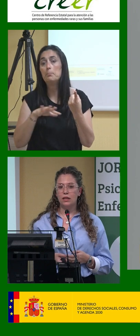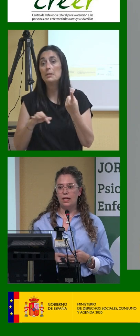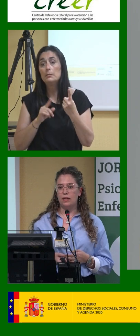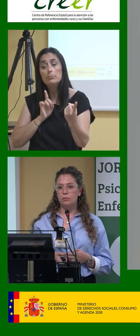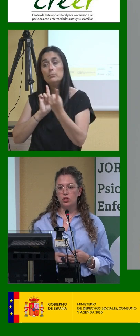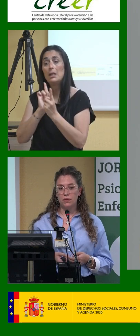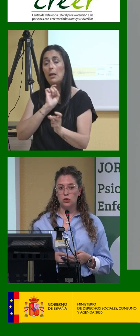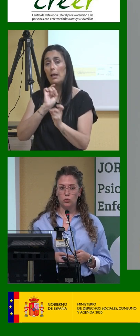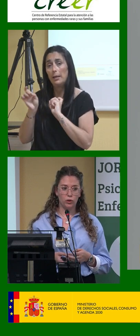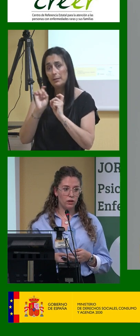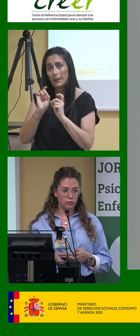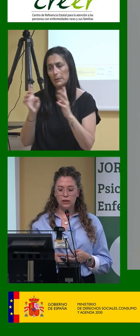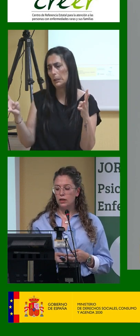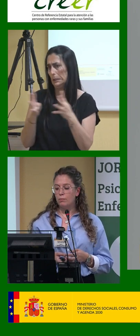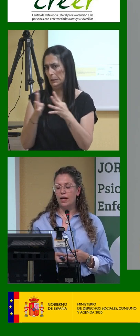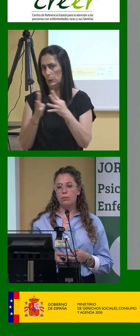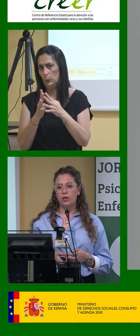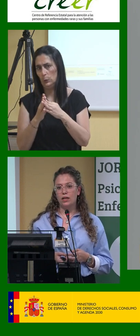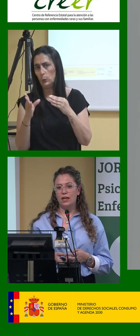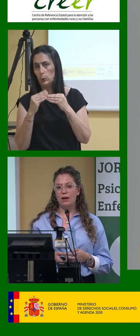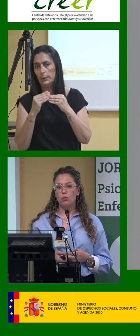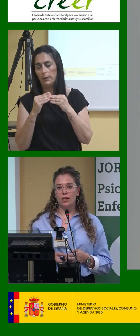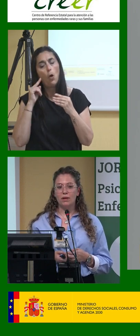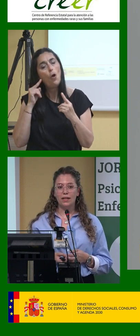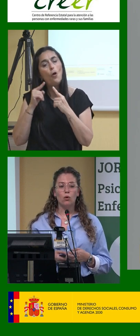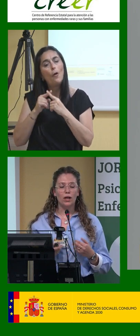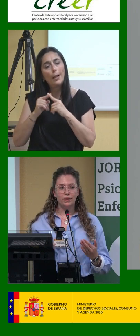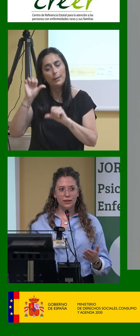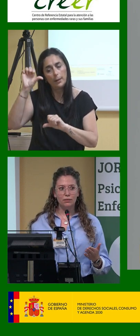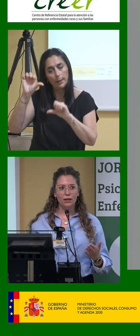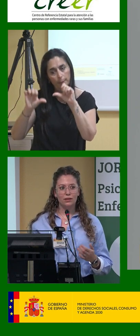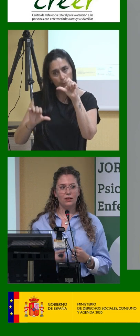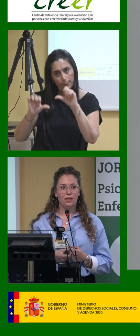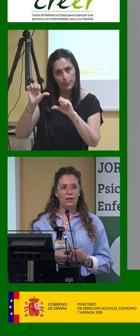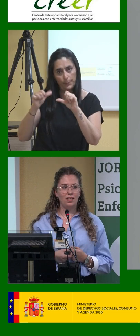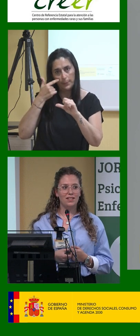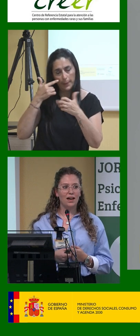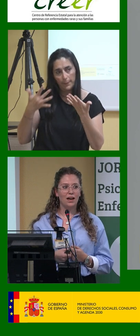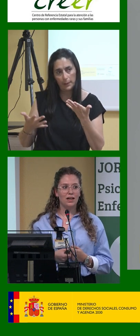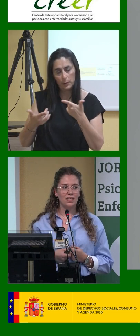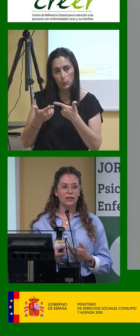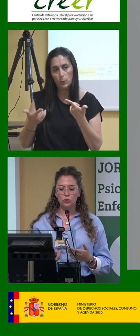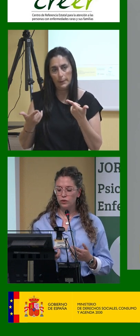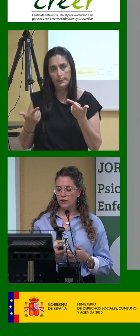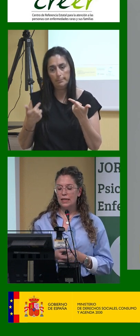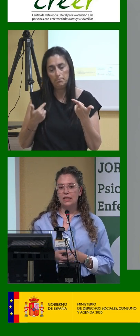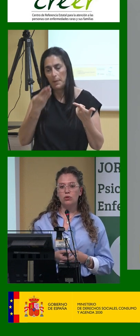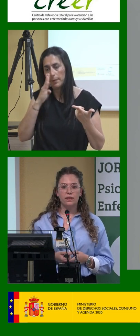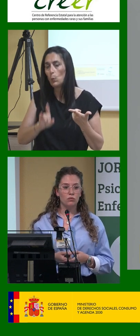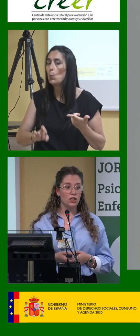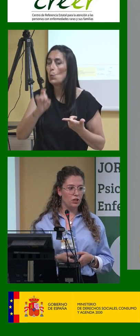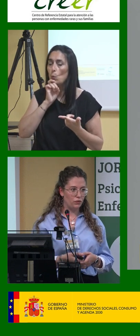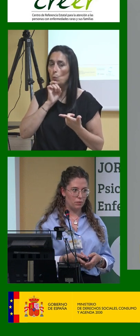profundidad de tipo semiestructurado para poder evaluar de manera cualitativa esa actitud